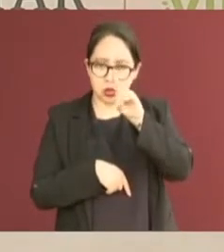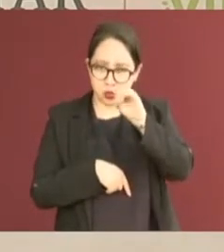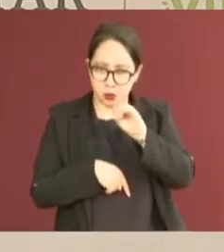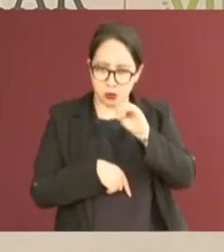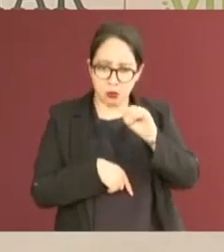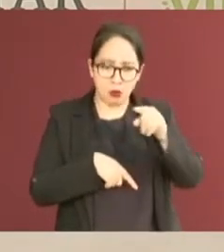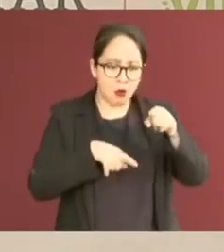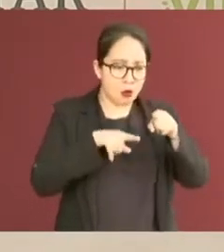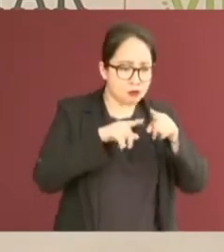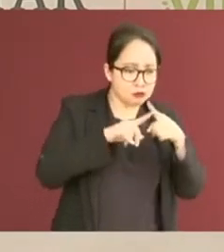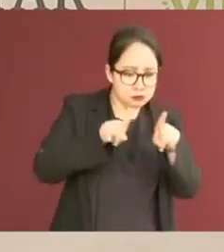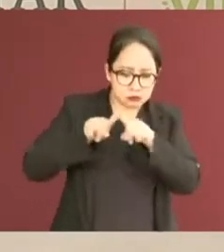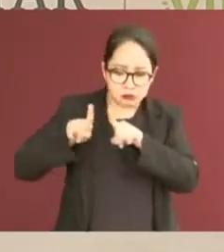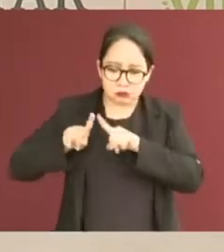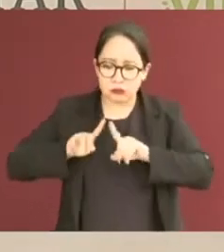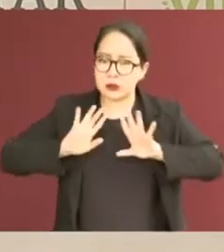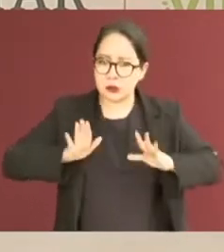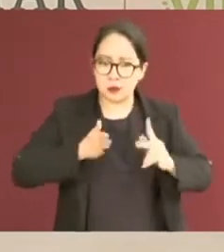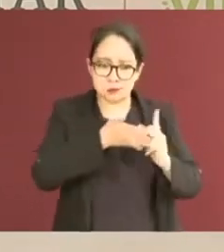Tenemos que